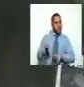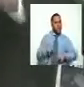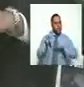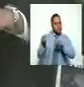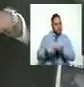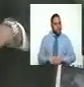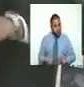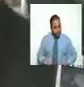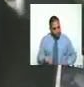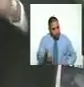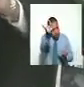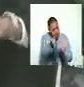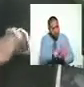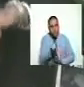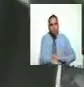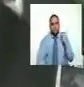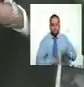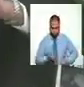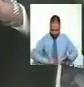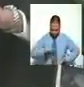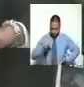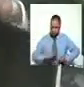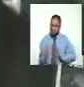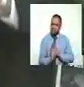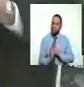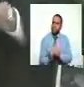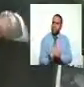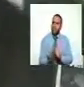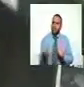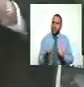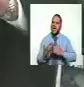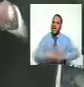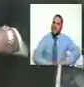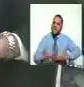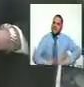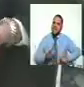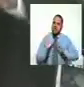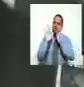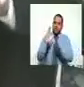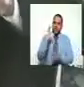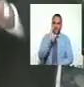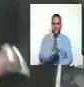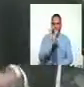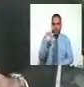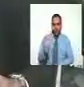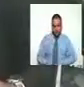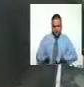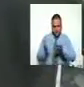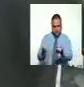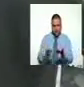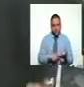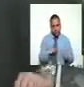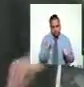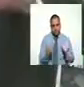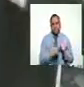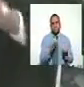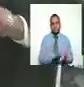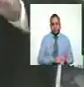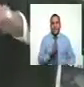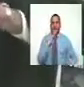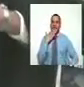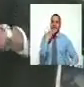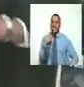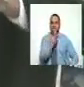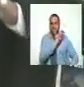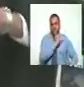www.resistenciacivilcolombia.com, bajen las planillas, las diligencien y las hagan llegar a la dirección del Partido Centro Democrático, que aparecen las mismas.